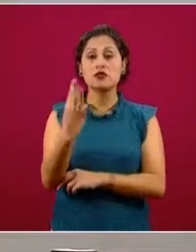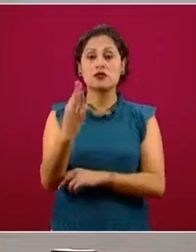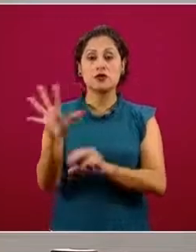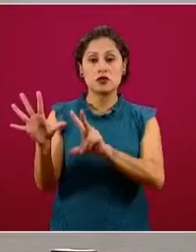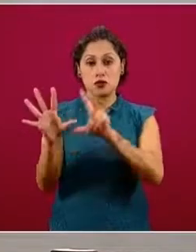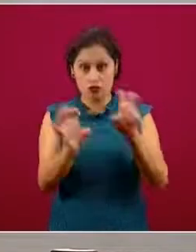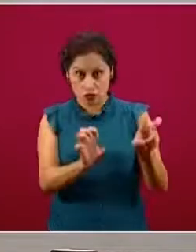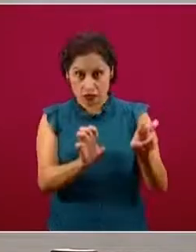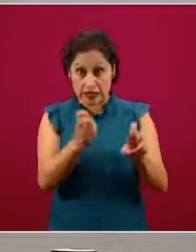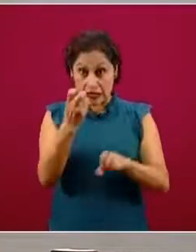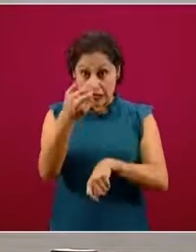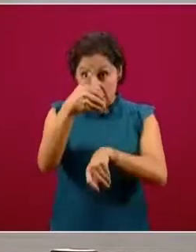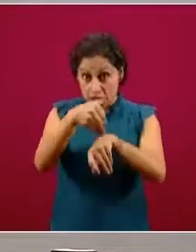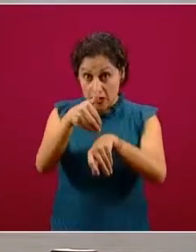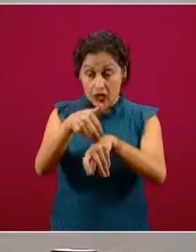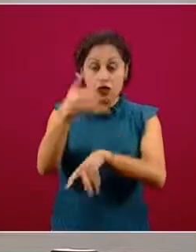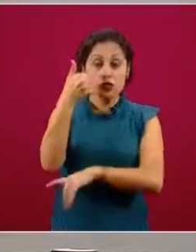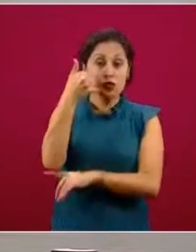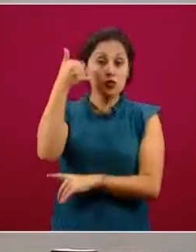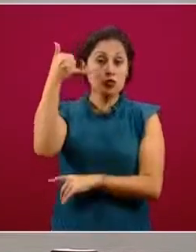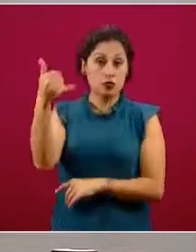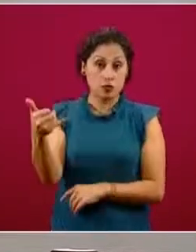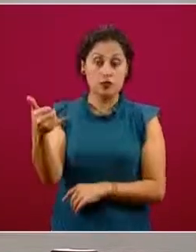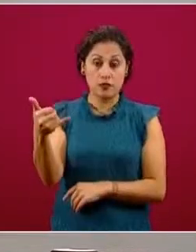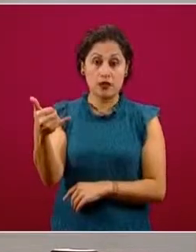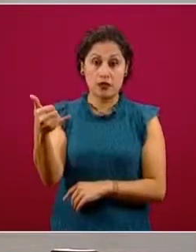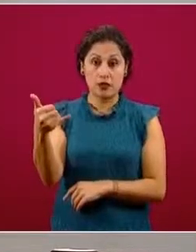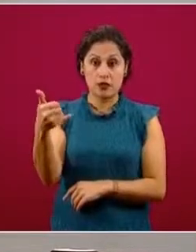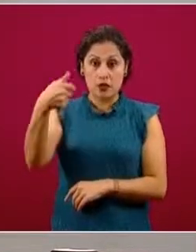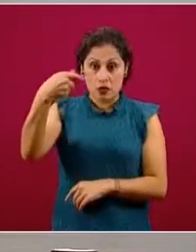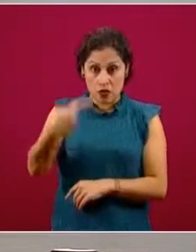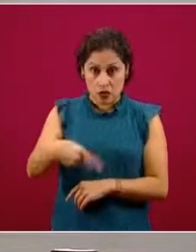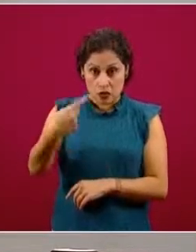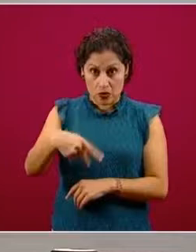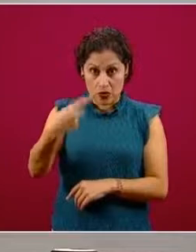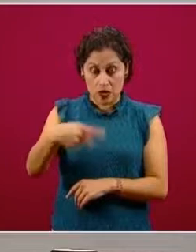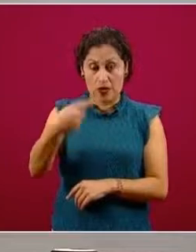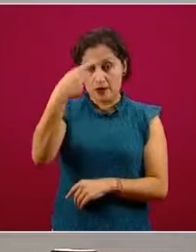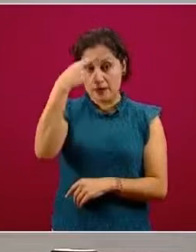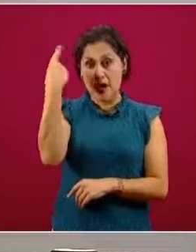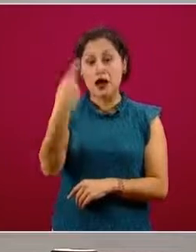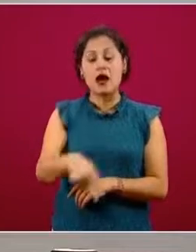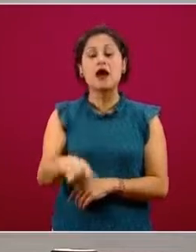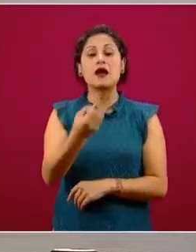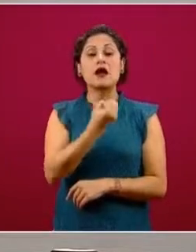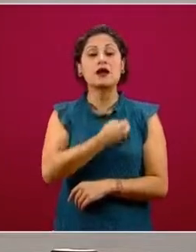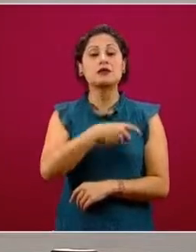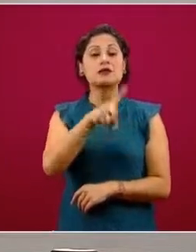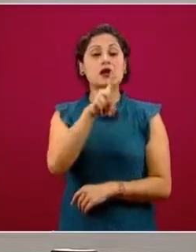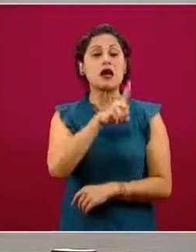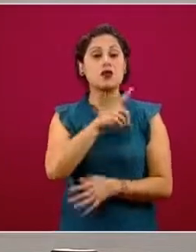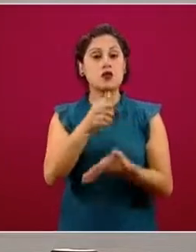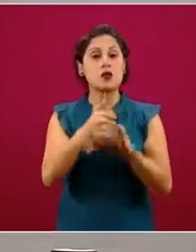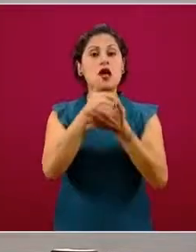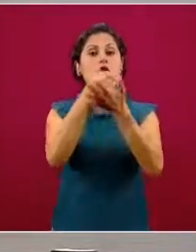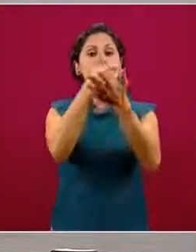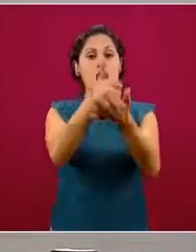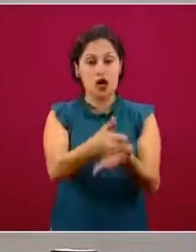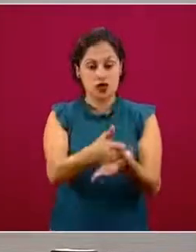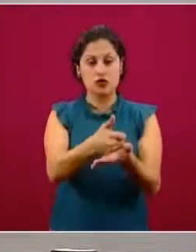800-0044-800. Este es el número de atención ciudadana del sector salud que le asesorará